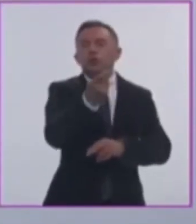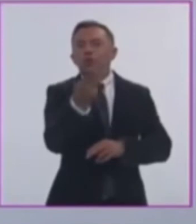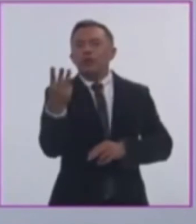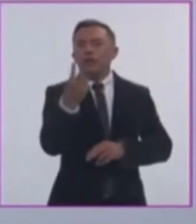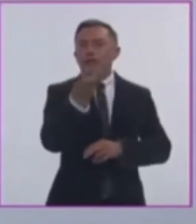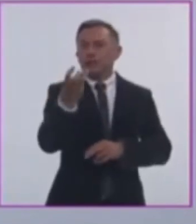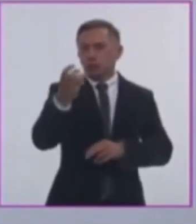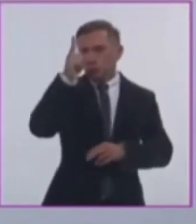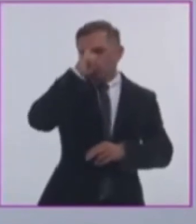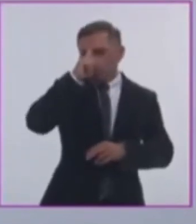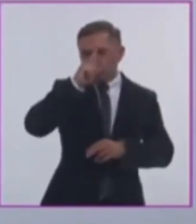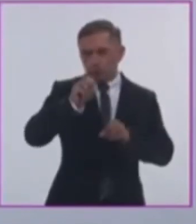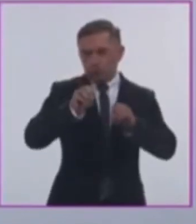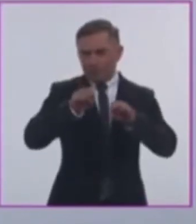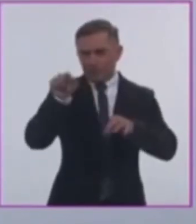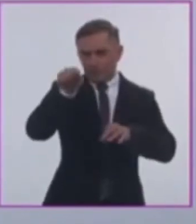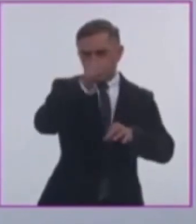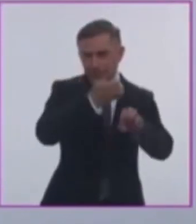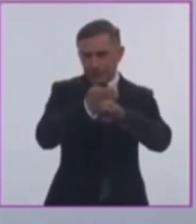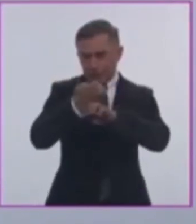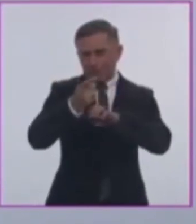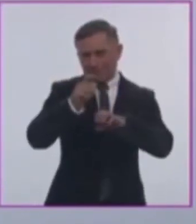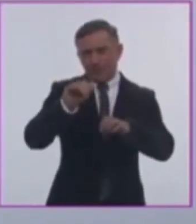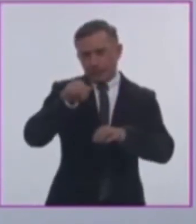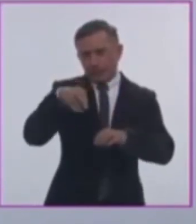del instituto nacional electoral